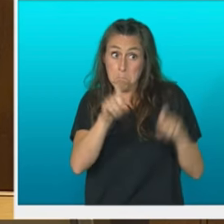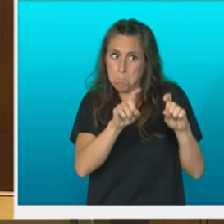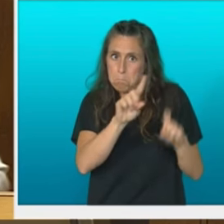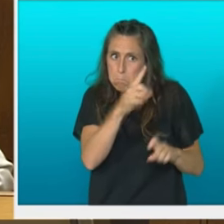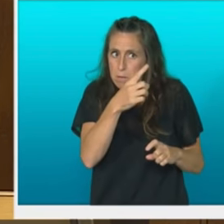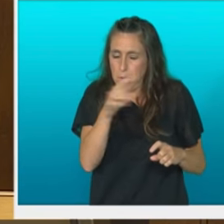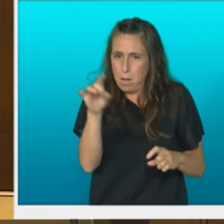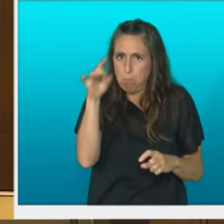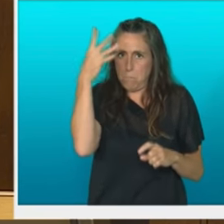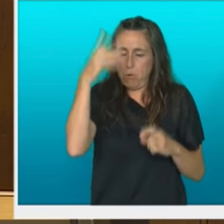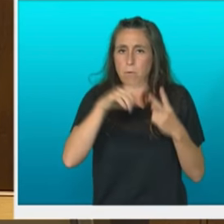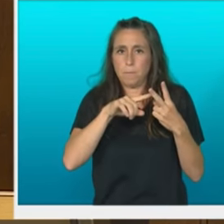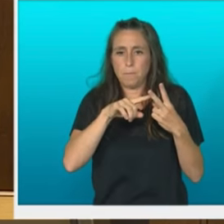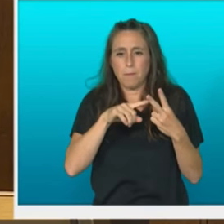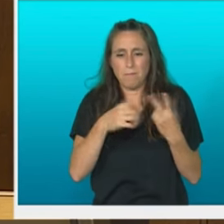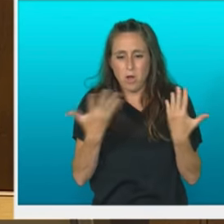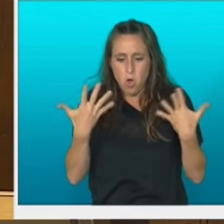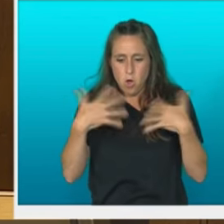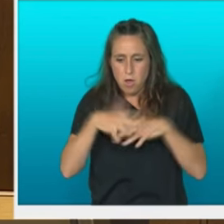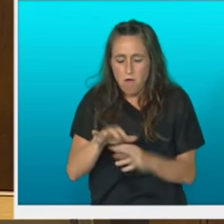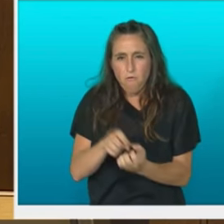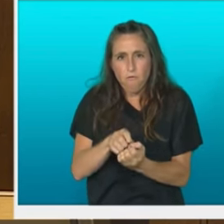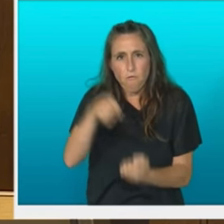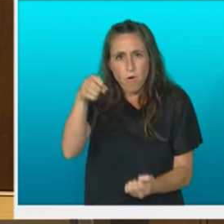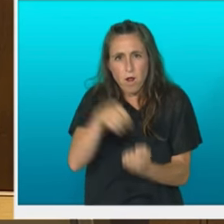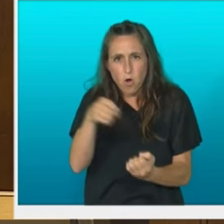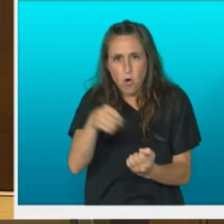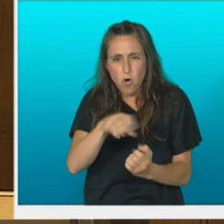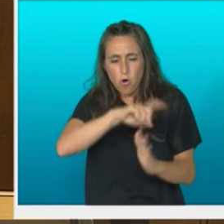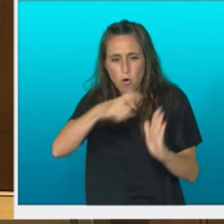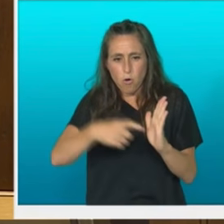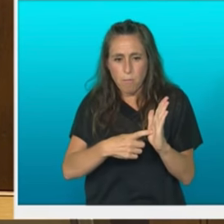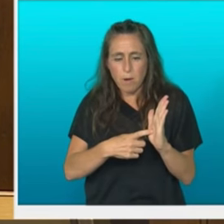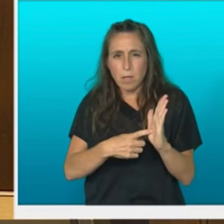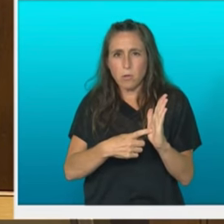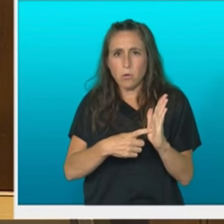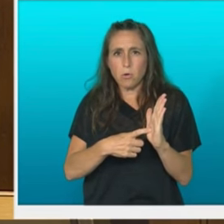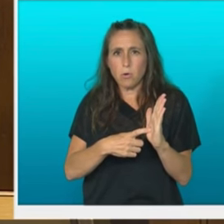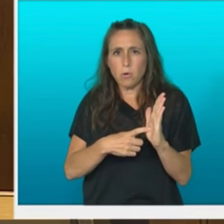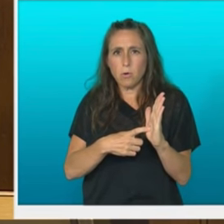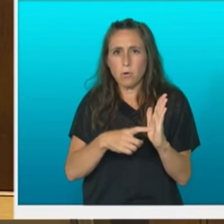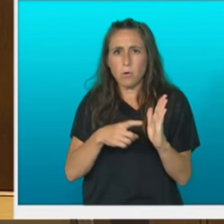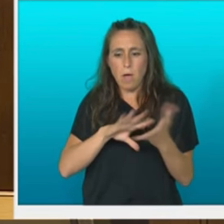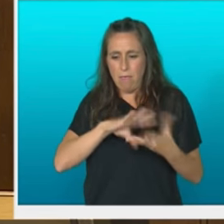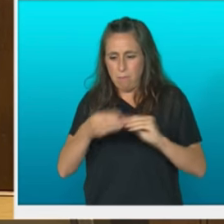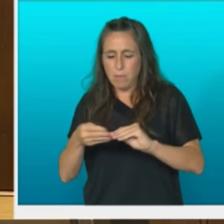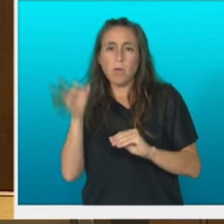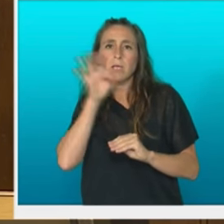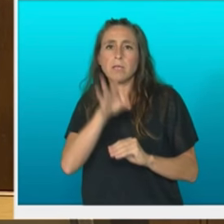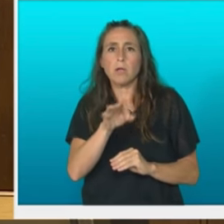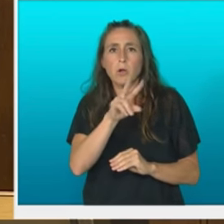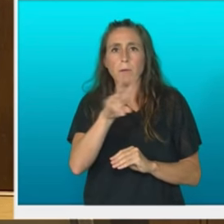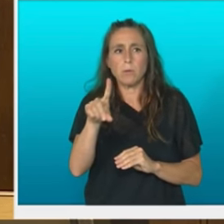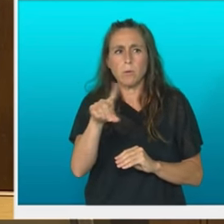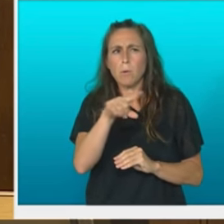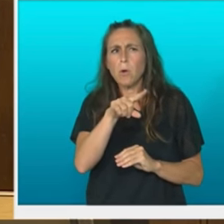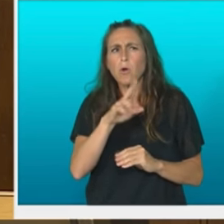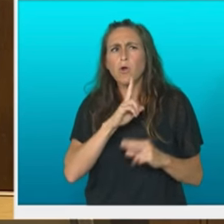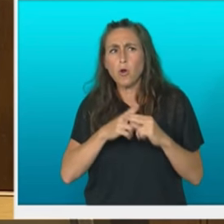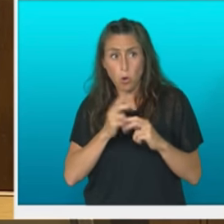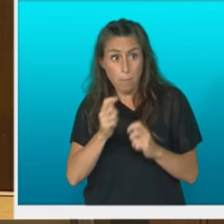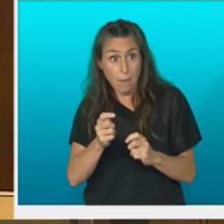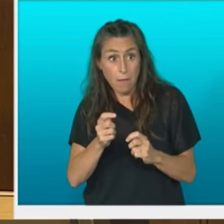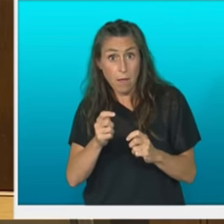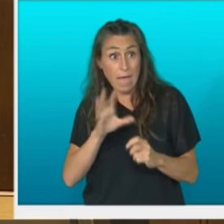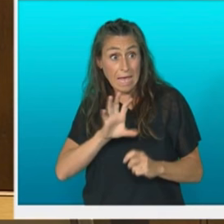baina la reintegración foral plena dekodifikada en terminos del siglo XXI se llama estado basko señor Urkulu